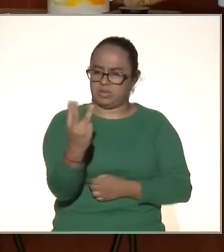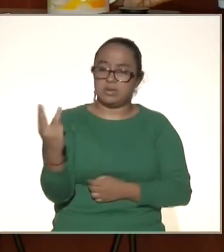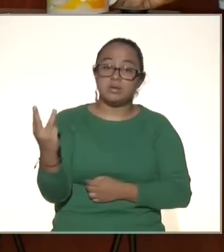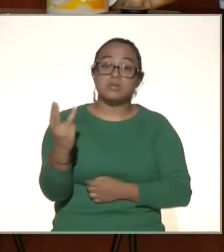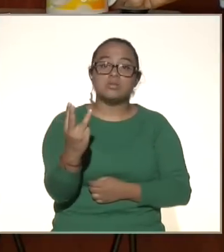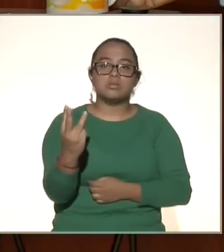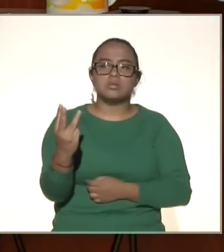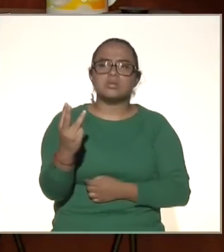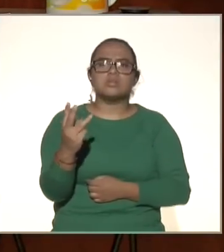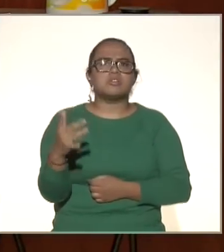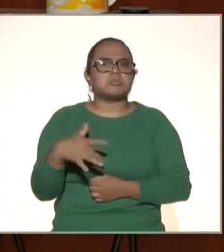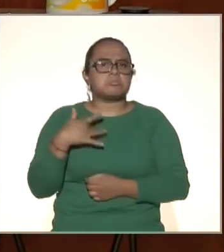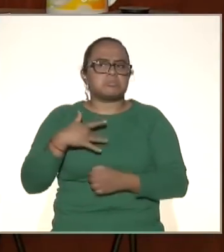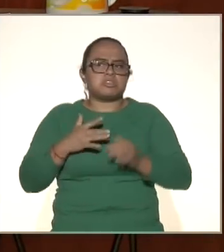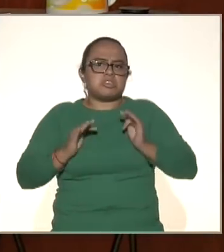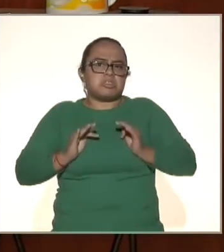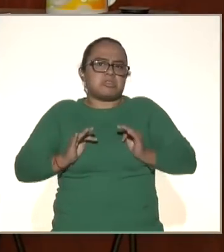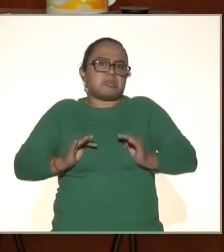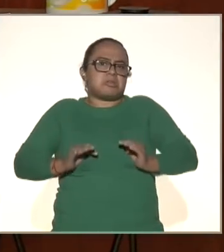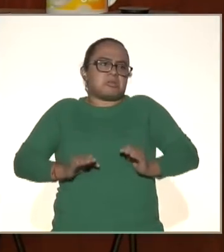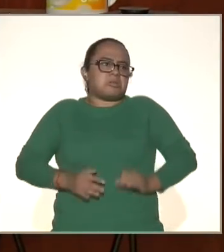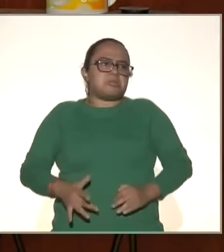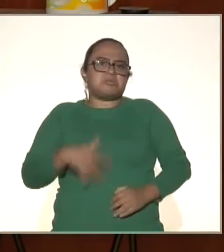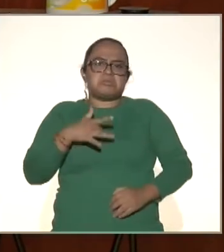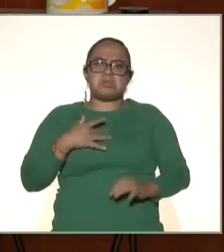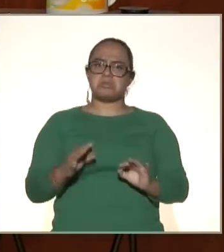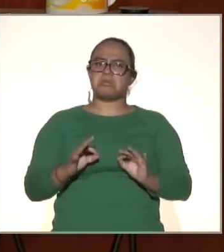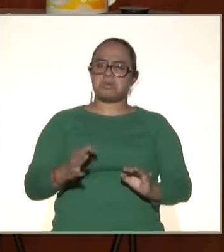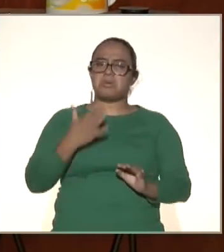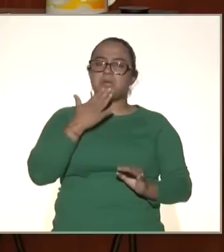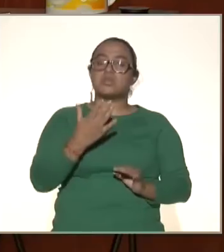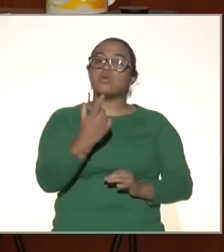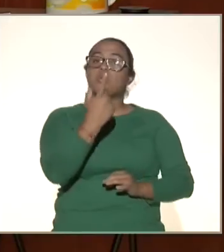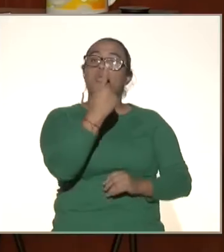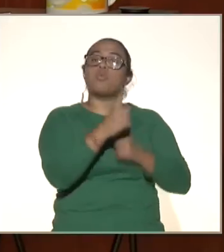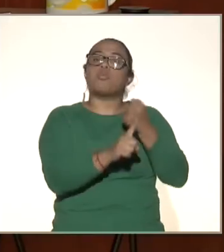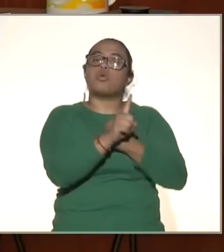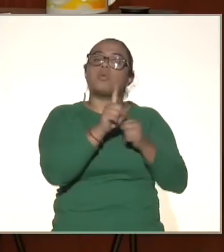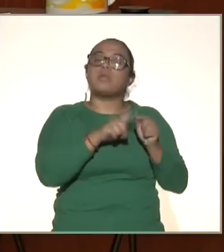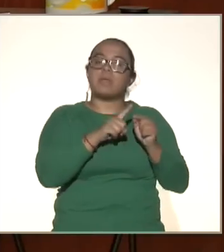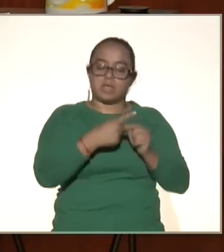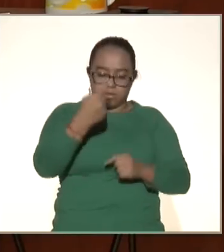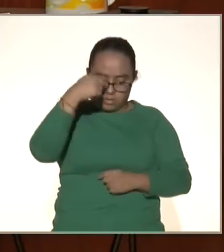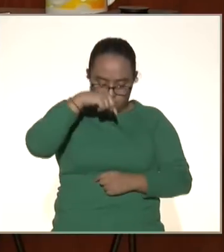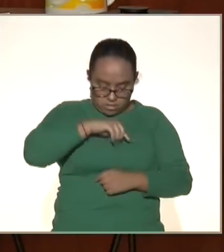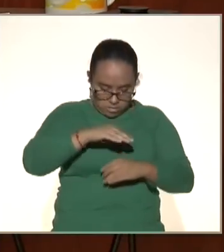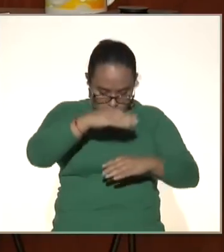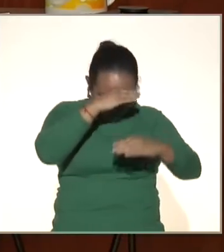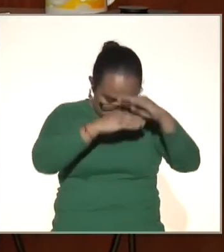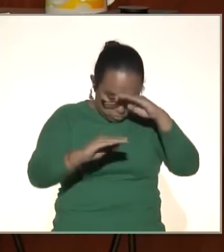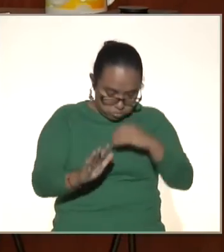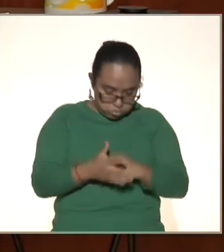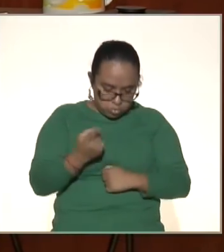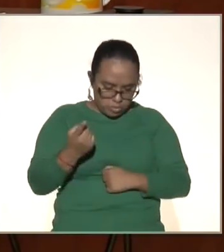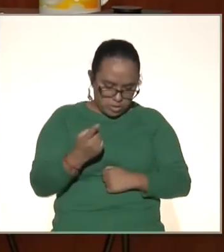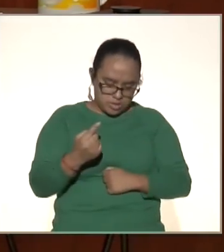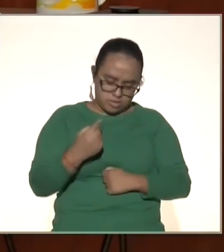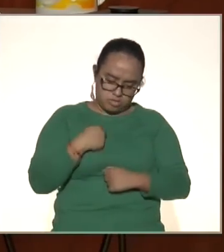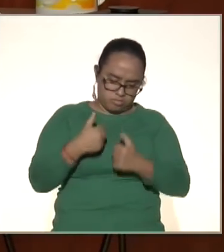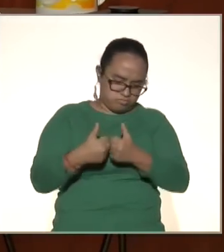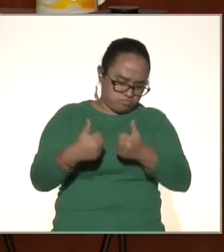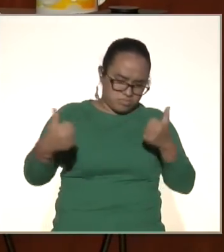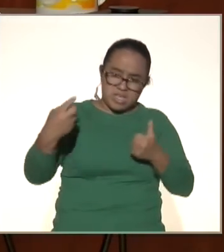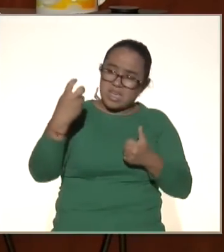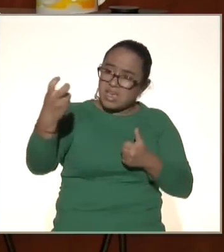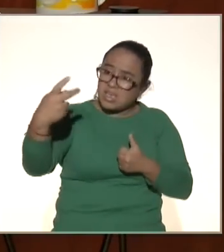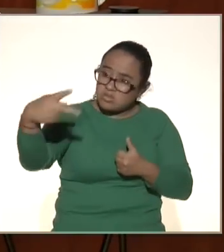involucrados están cómodos. Están cómodos. Entonces, el único conflicto lo tiene ella y se vale tener distancia cuando no estoy